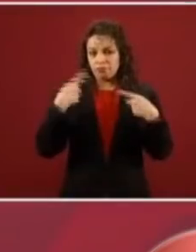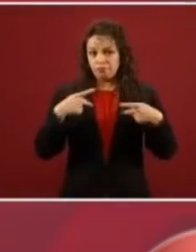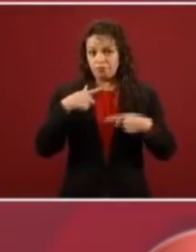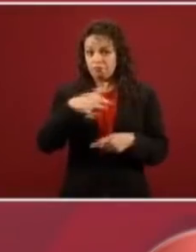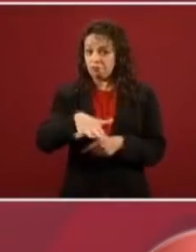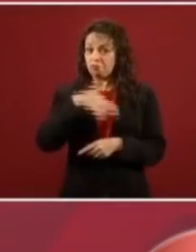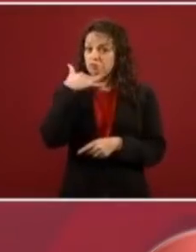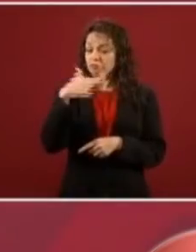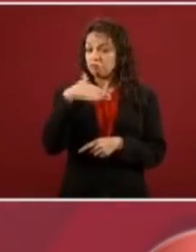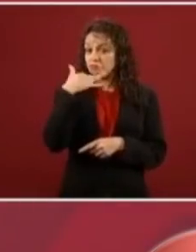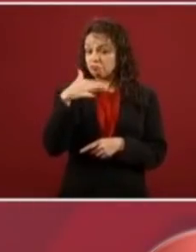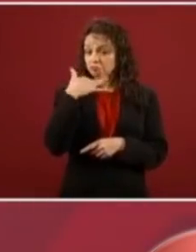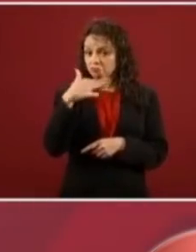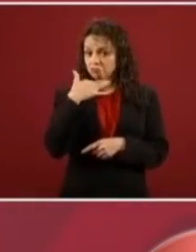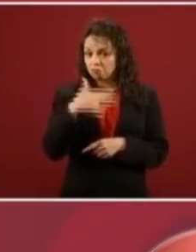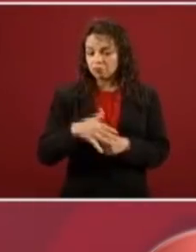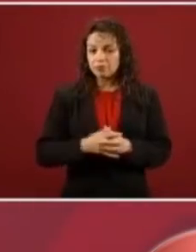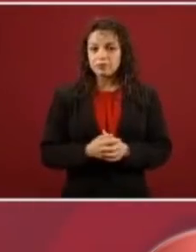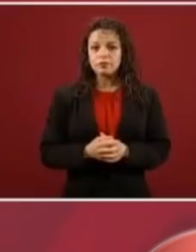que